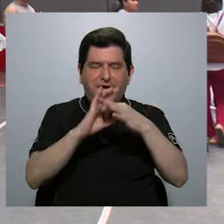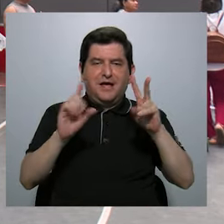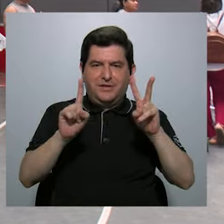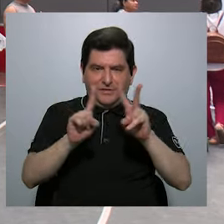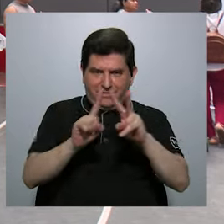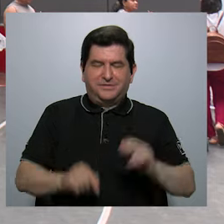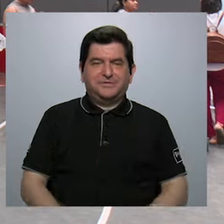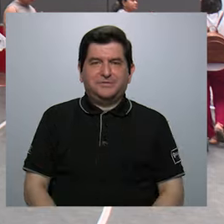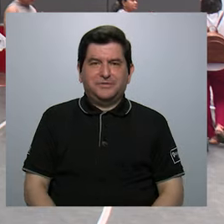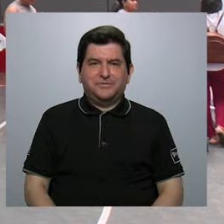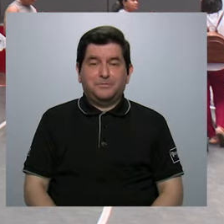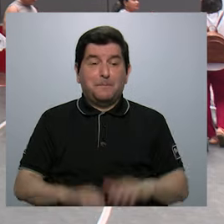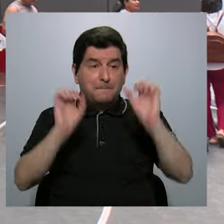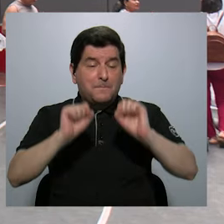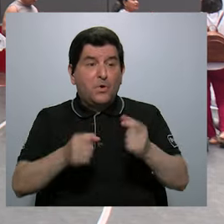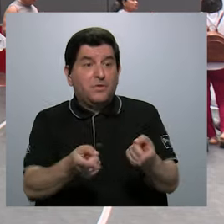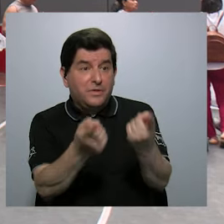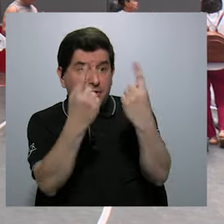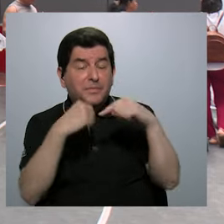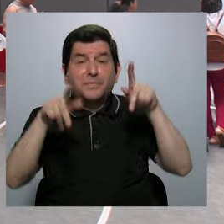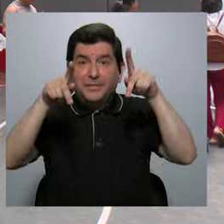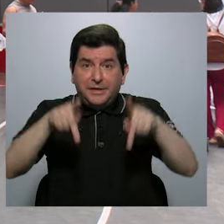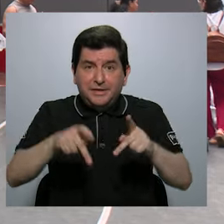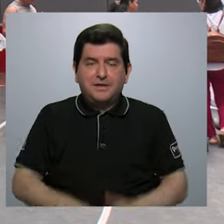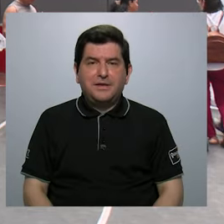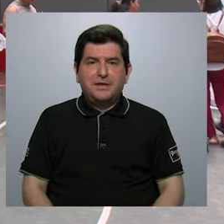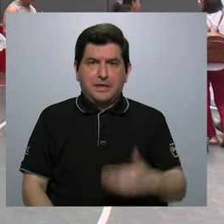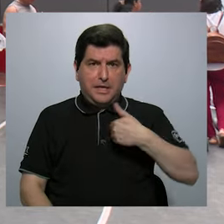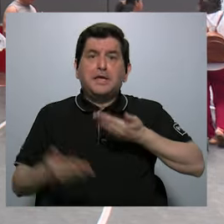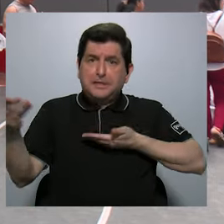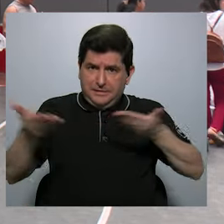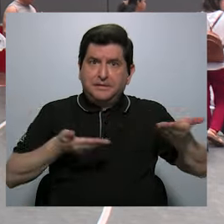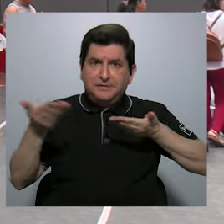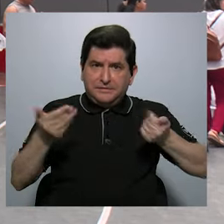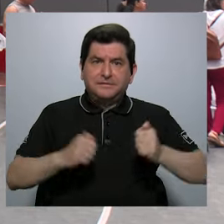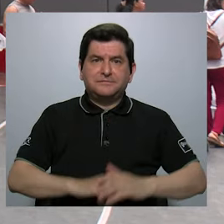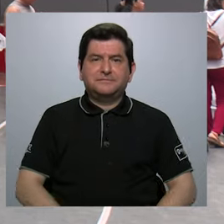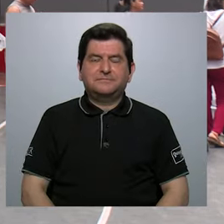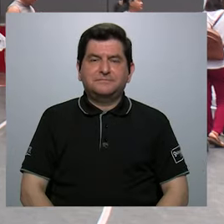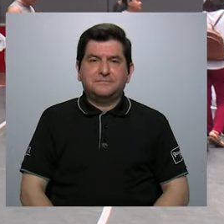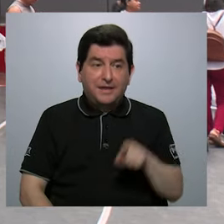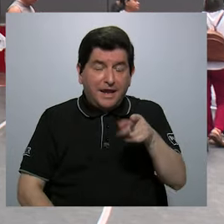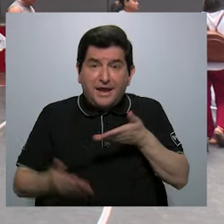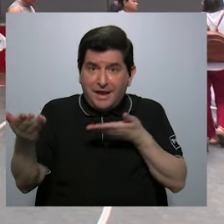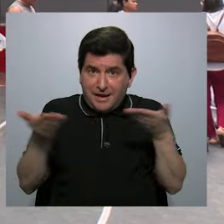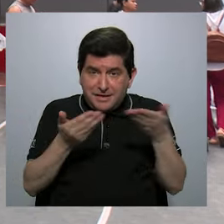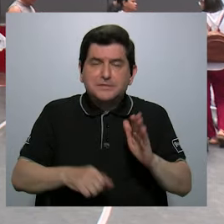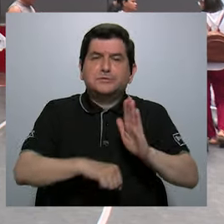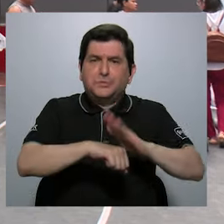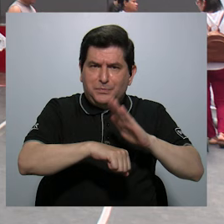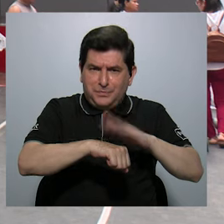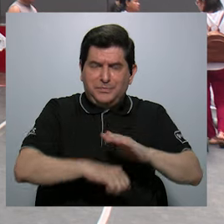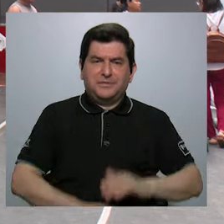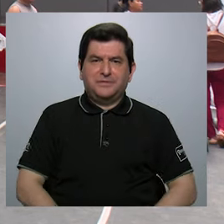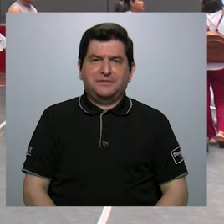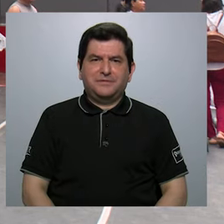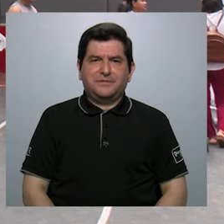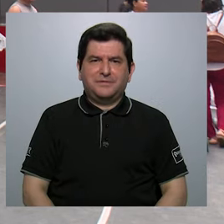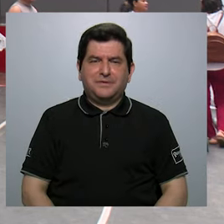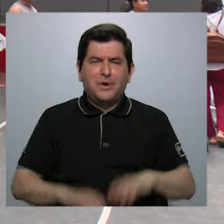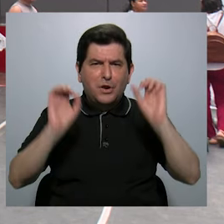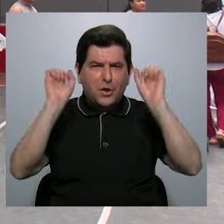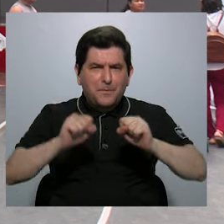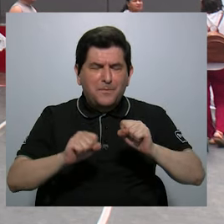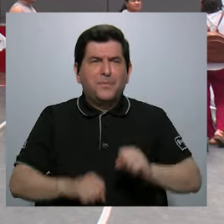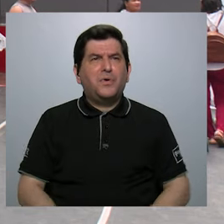anexión, para que puedan asistir las personas y recibir los servicios. Estos servicios han permitido que se